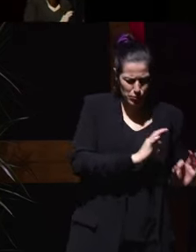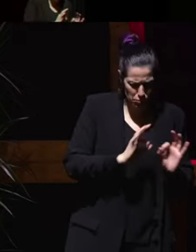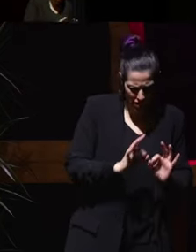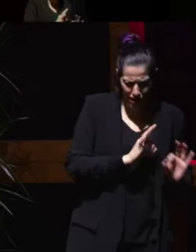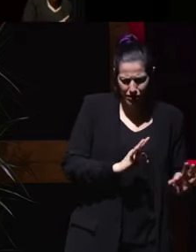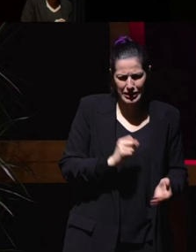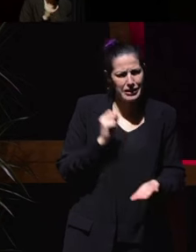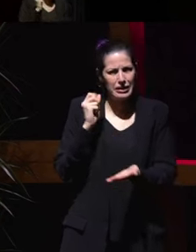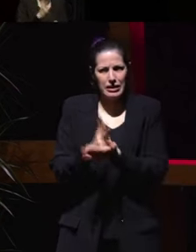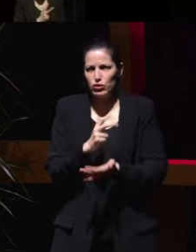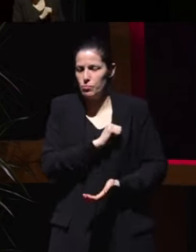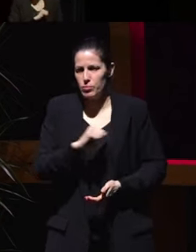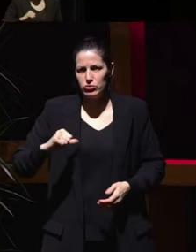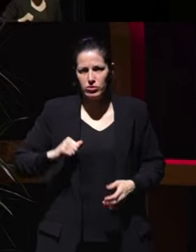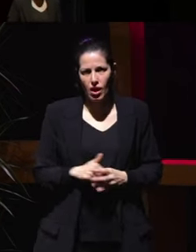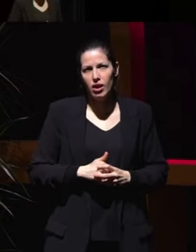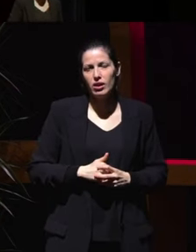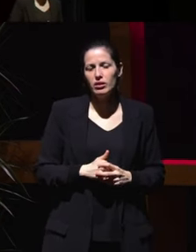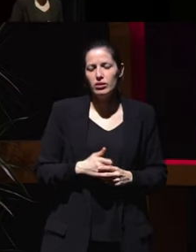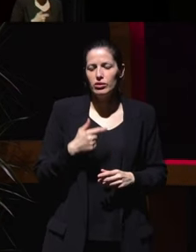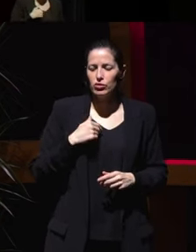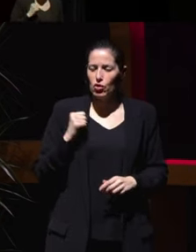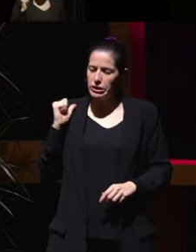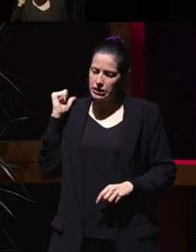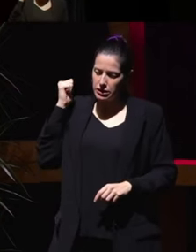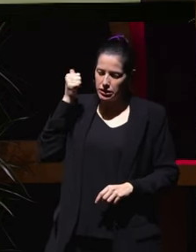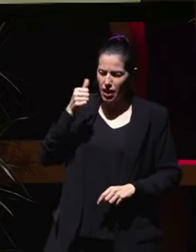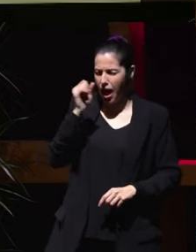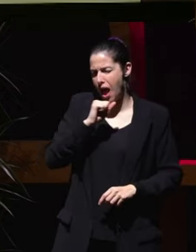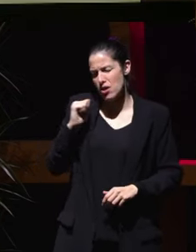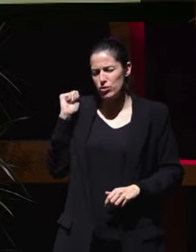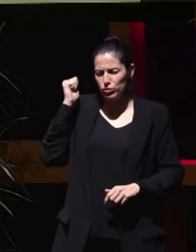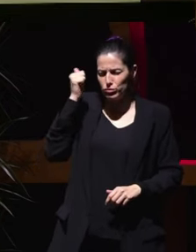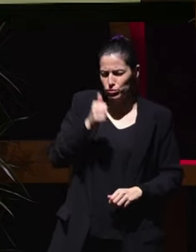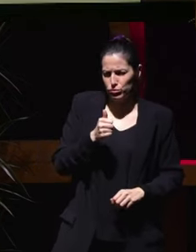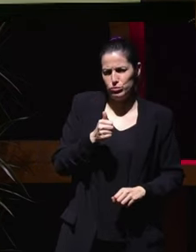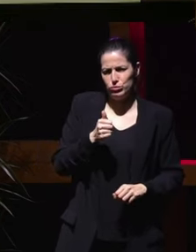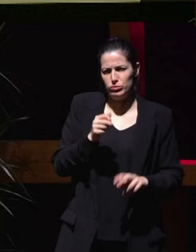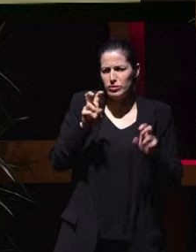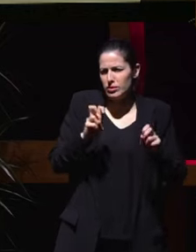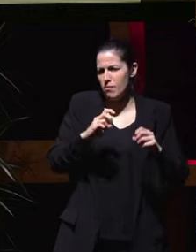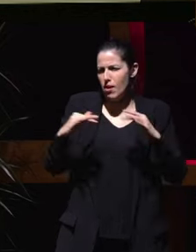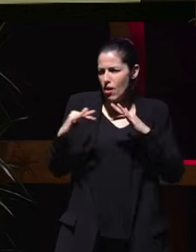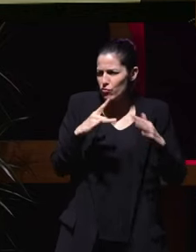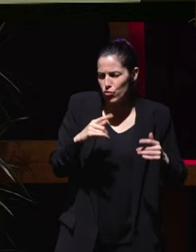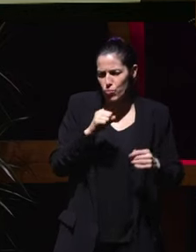supuesto, teniendo en cuenta los años que llevaba de trayectoria cubriendo fútbol, el conocimiento y la pasión que tengo por